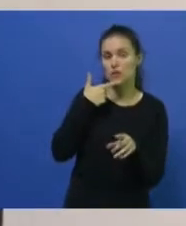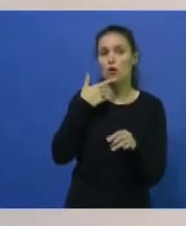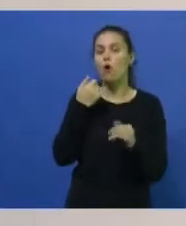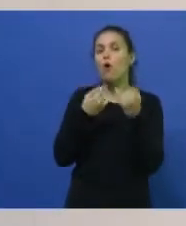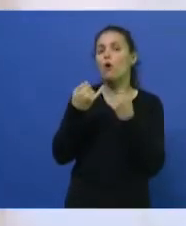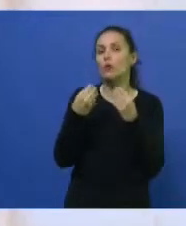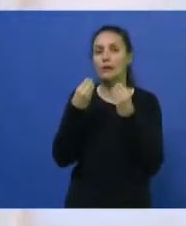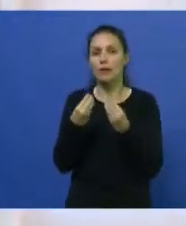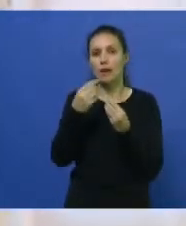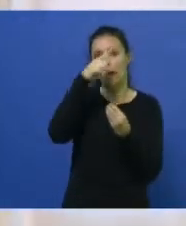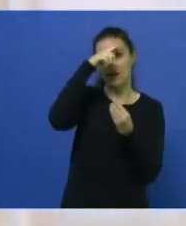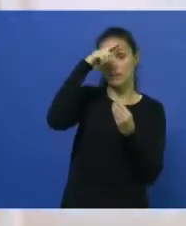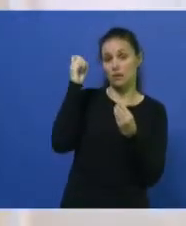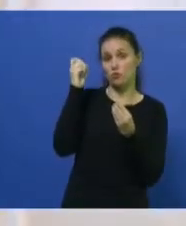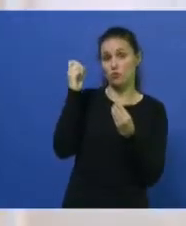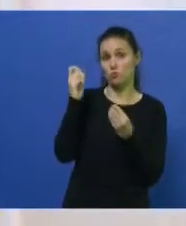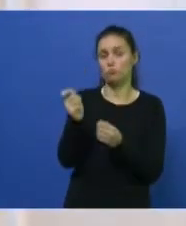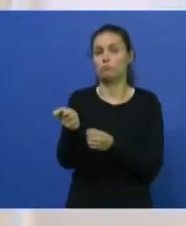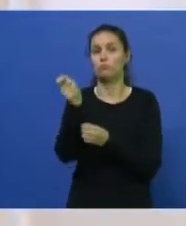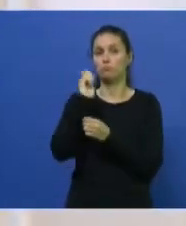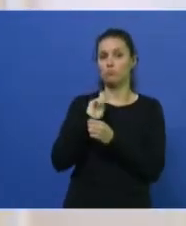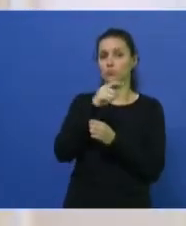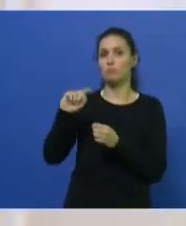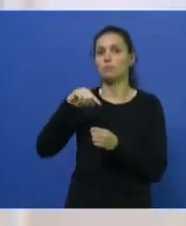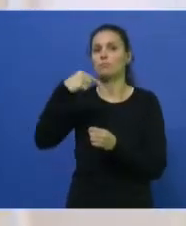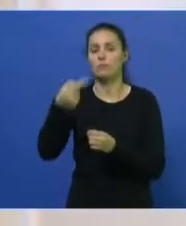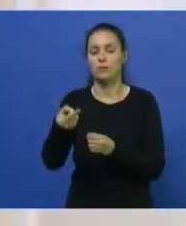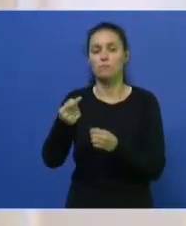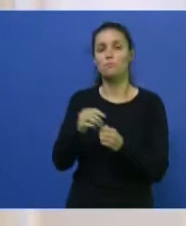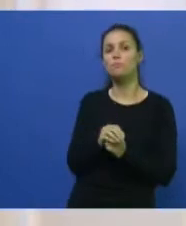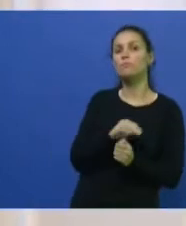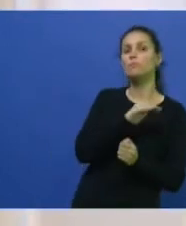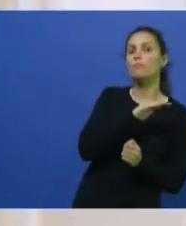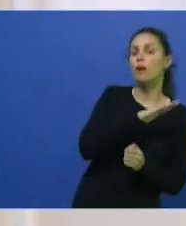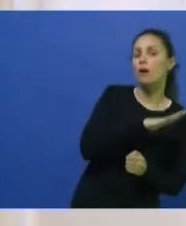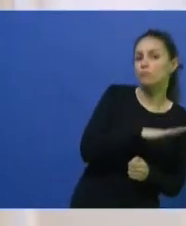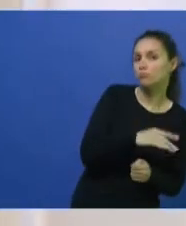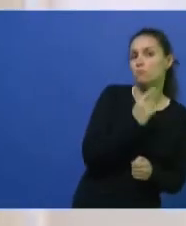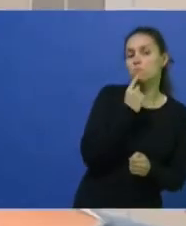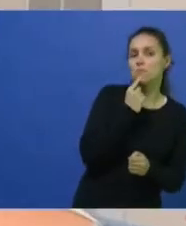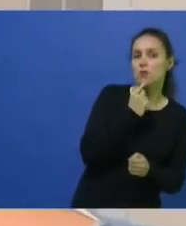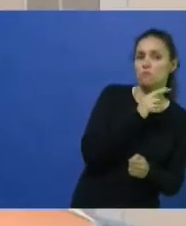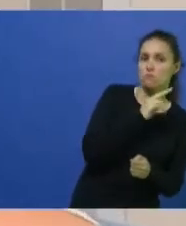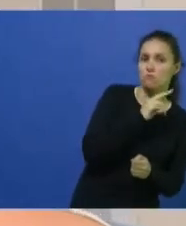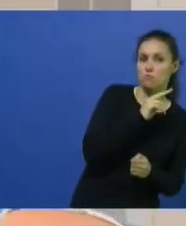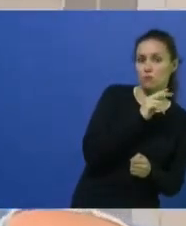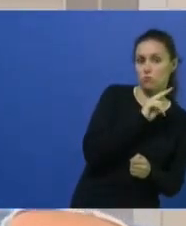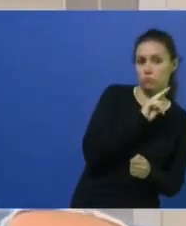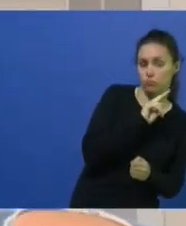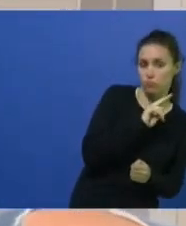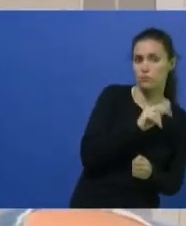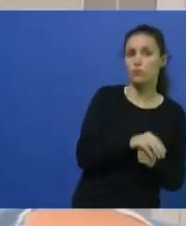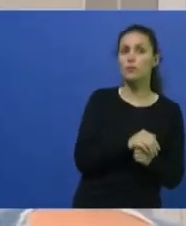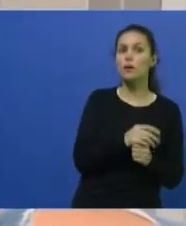a la semana que viene un niño o una niña que tiene que ponerse la de los tres la de los 0 de los 15 meses puede